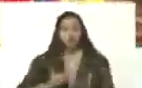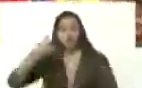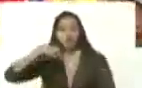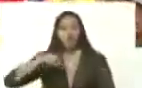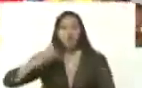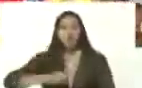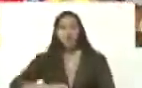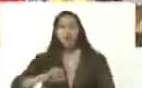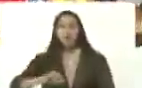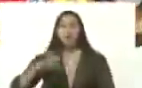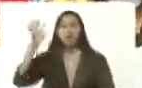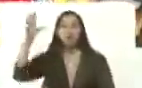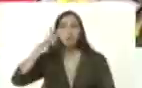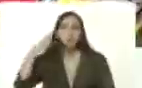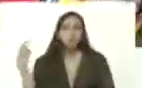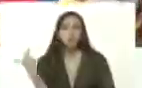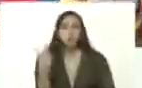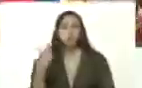de pie.